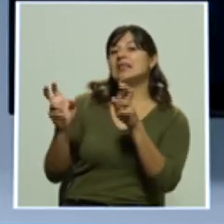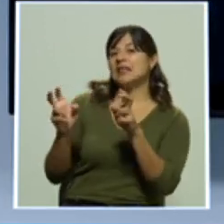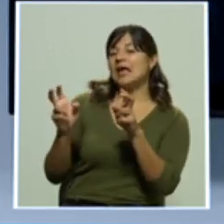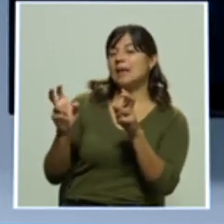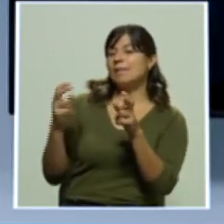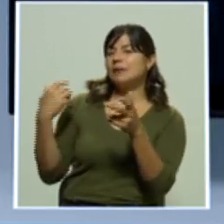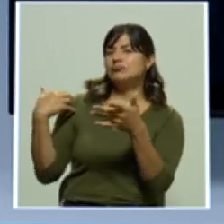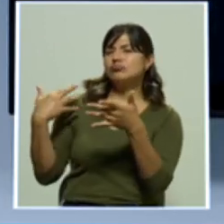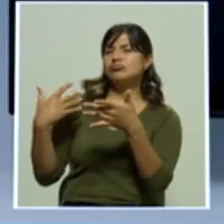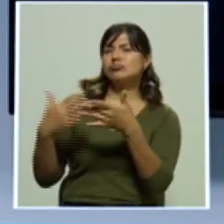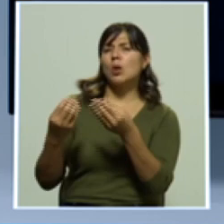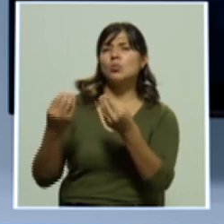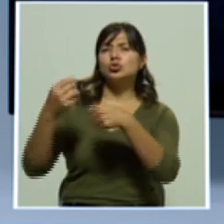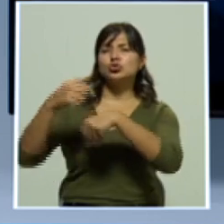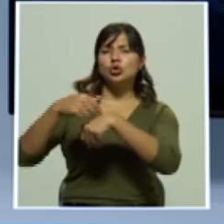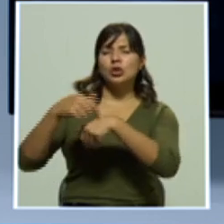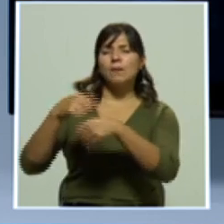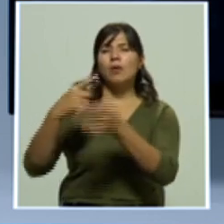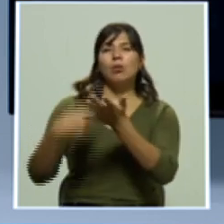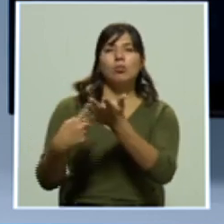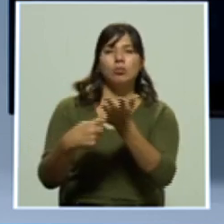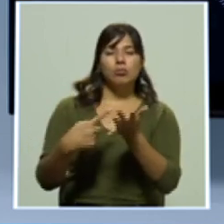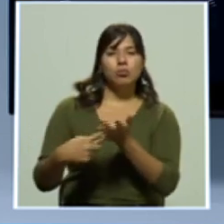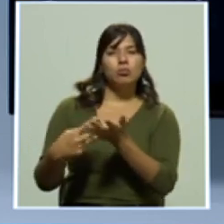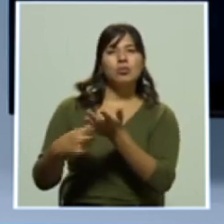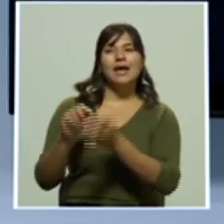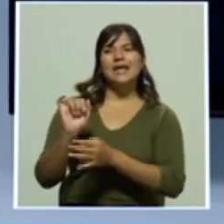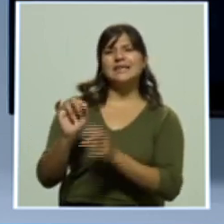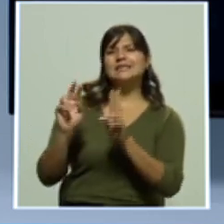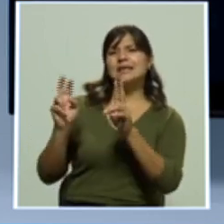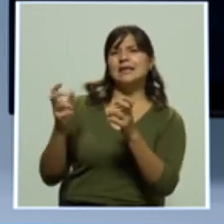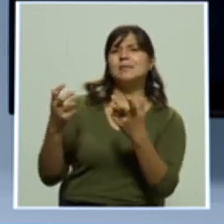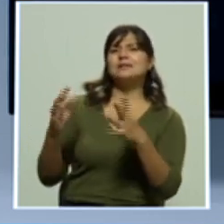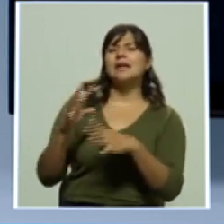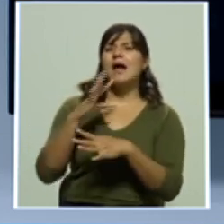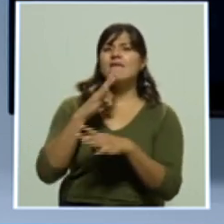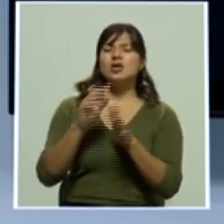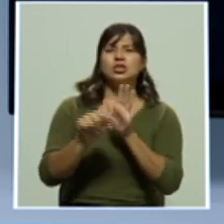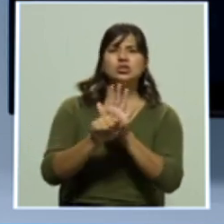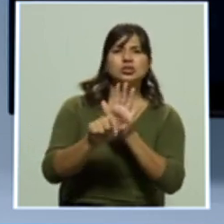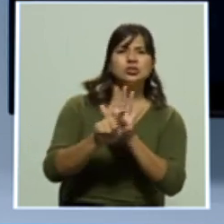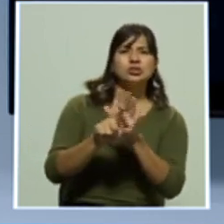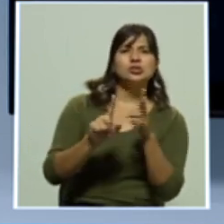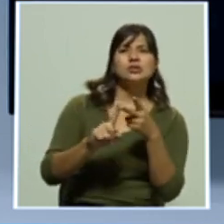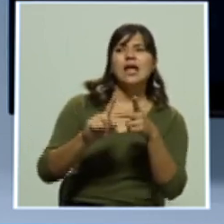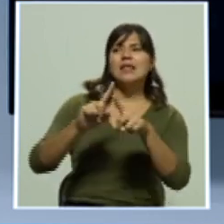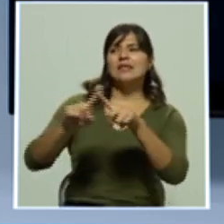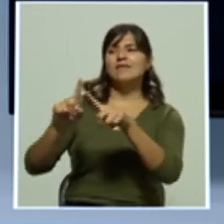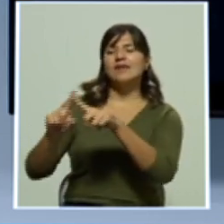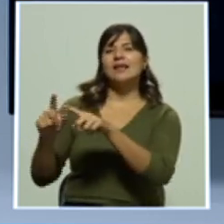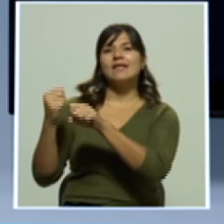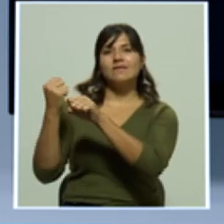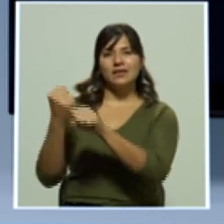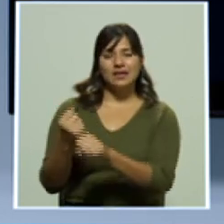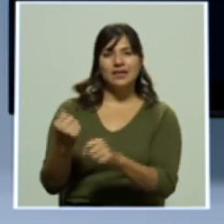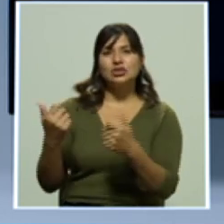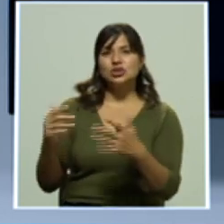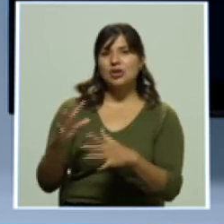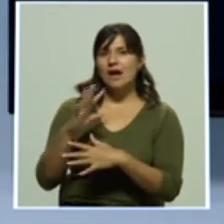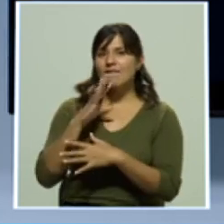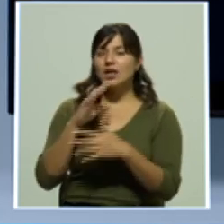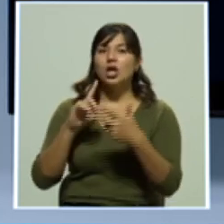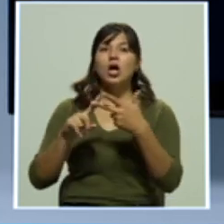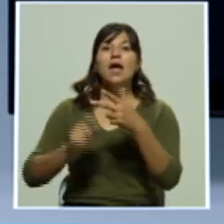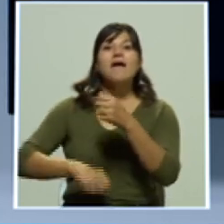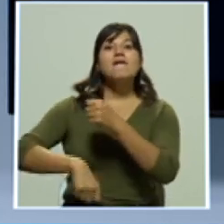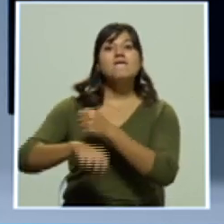mucho tiempo, ¿verdad? Es un tema que el plenario lo ha tocado, las diferentes federaciones lo han traído a colación, el mismo fútbol